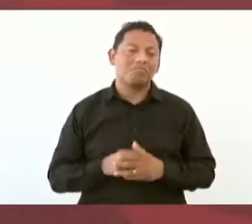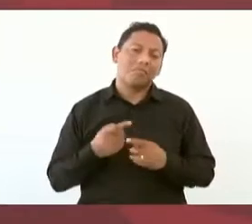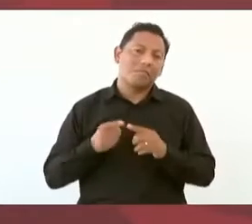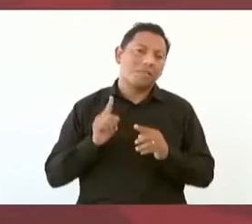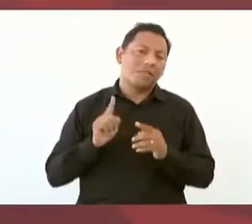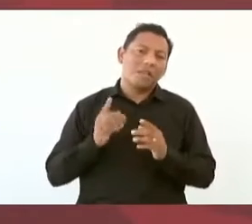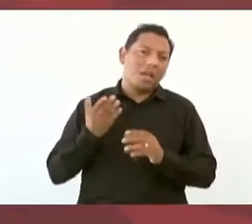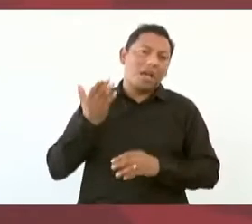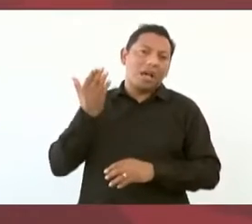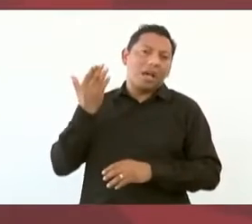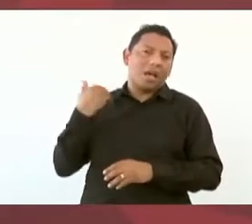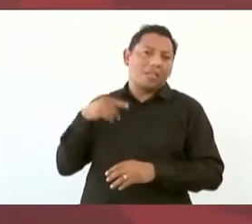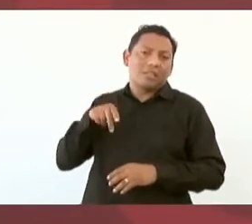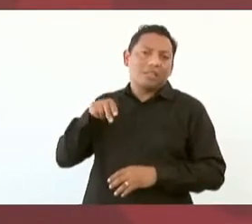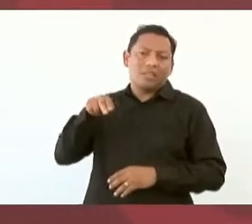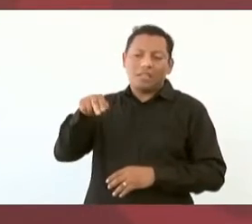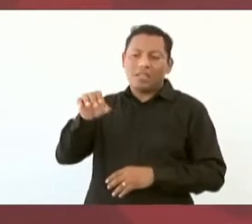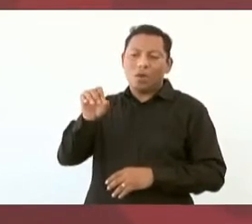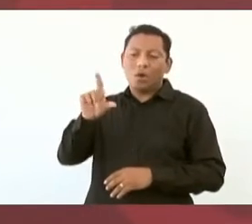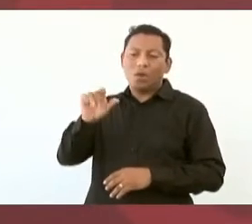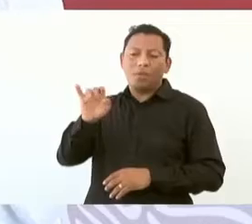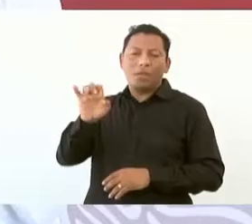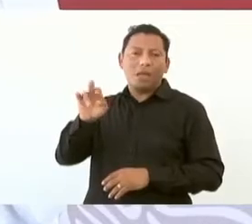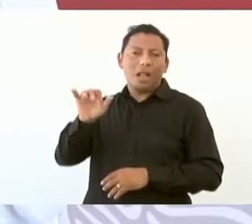tecnócratas neoliberales es que ellos